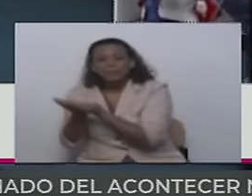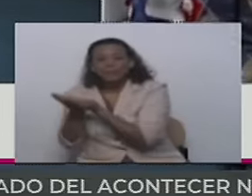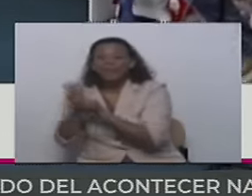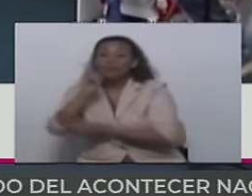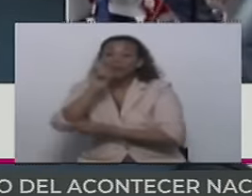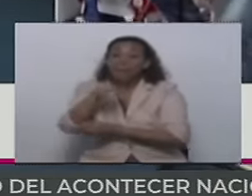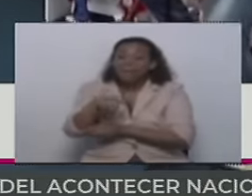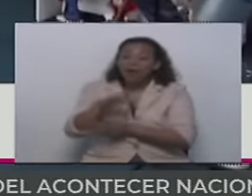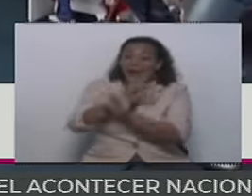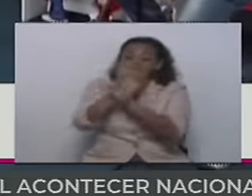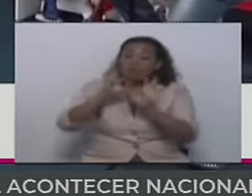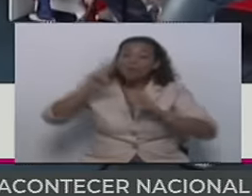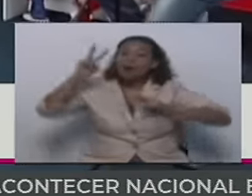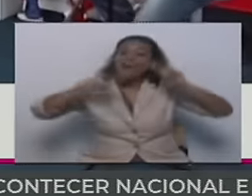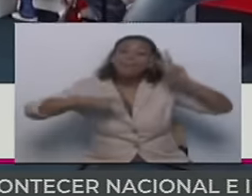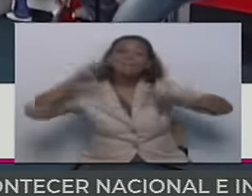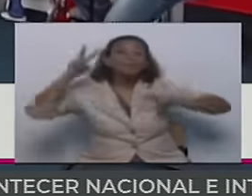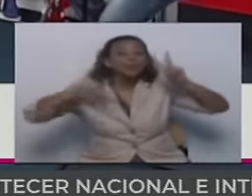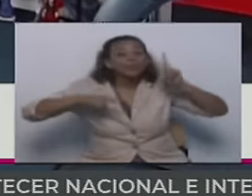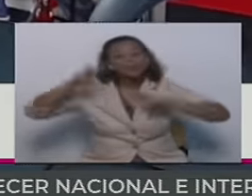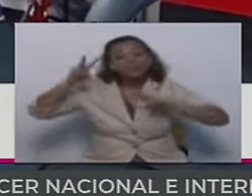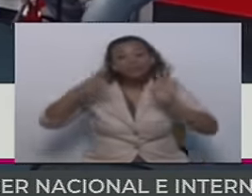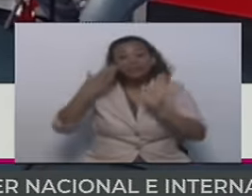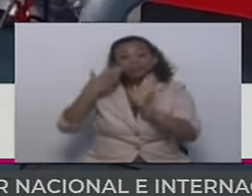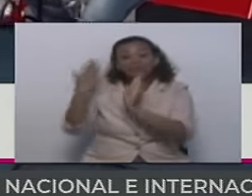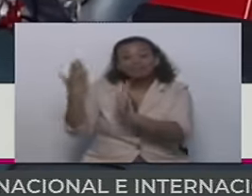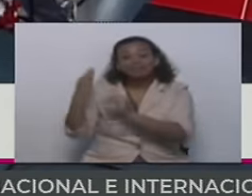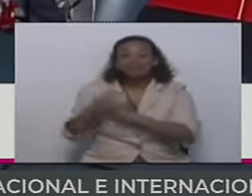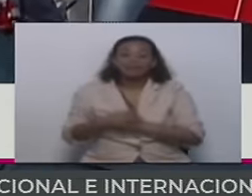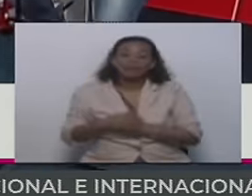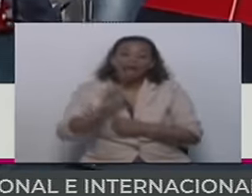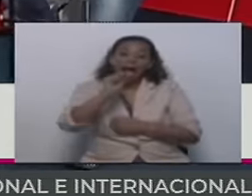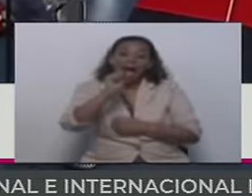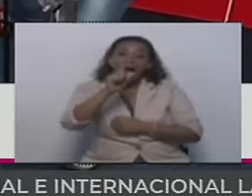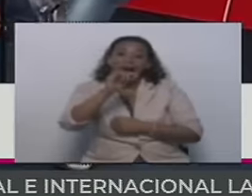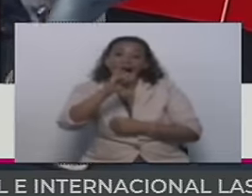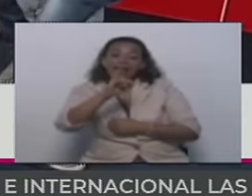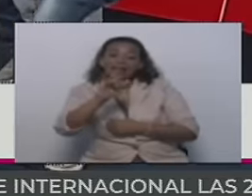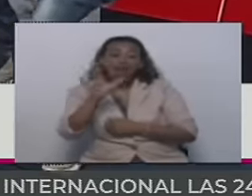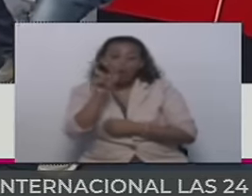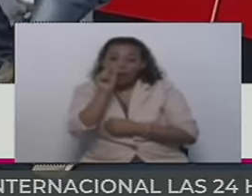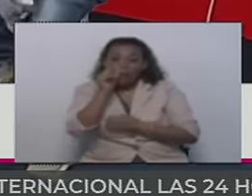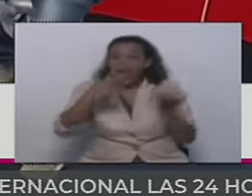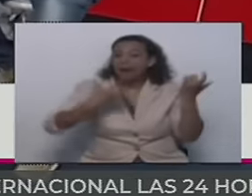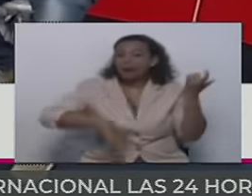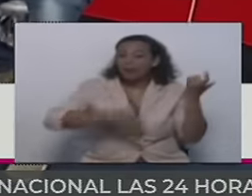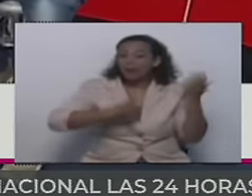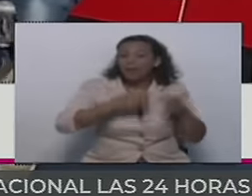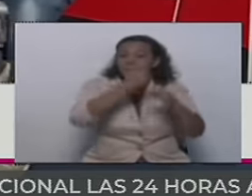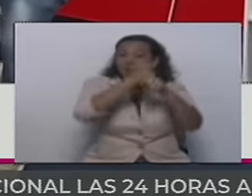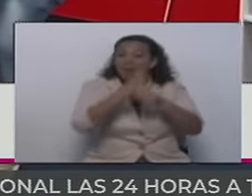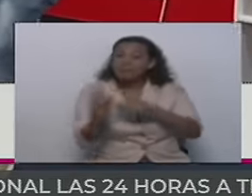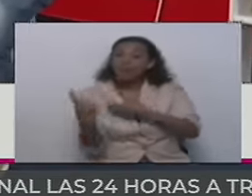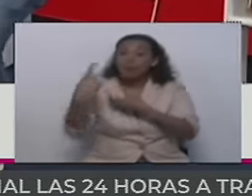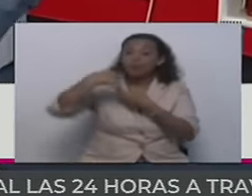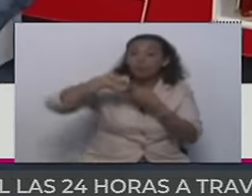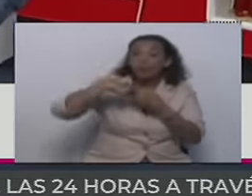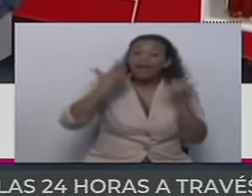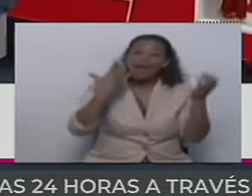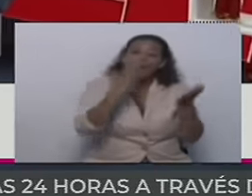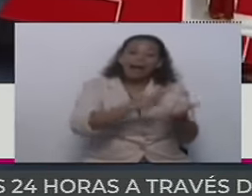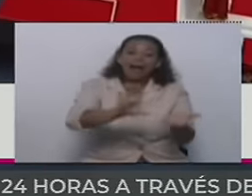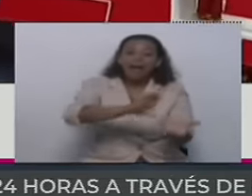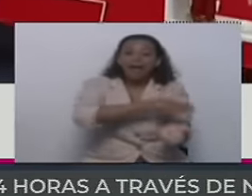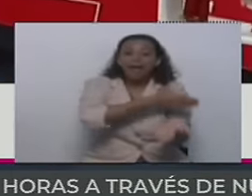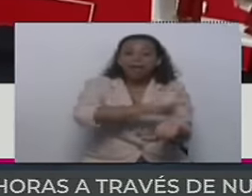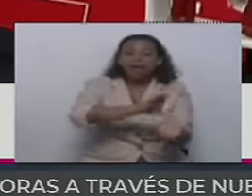trajeron parte de la exposición. Aquí está Ali Alejandro esperándonos con su cuatro, porque unimos el canto de